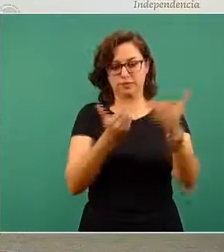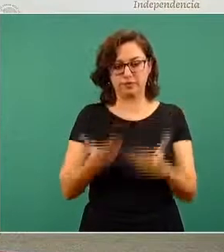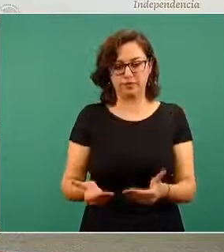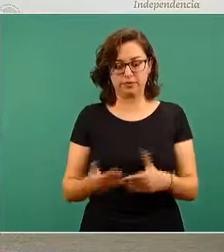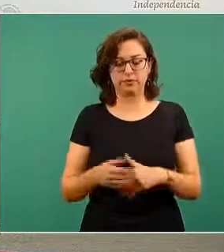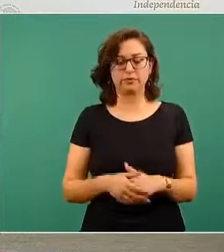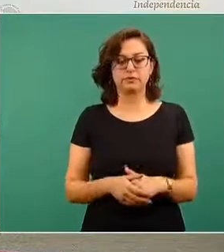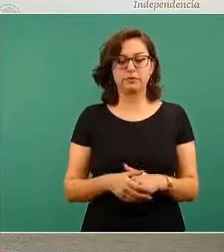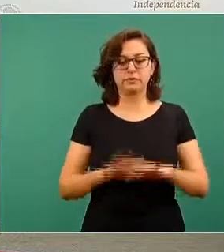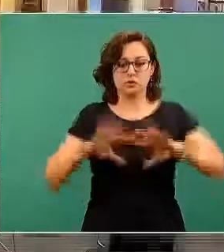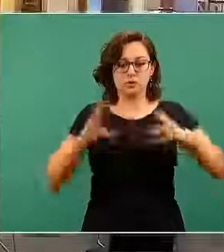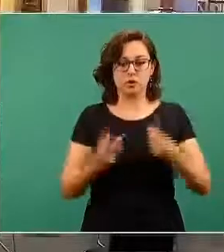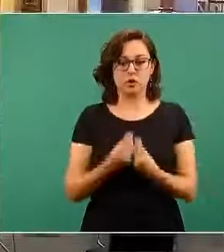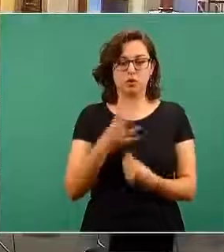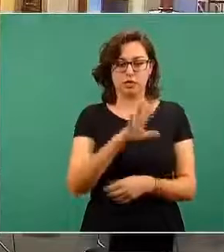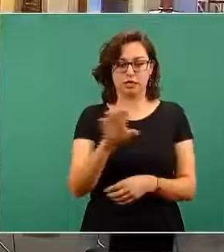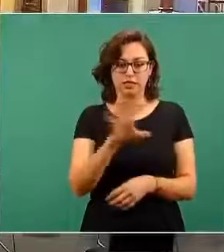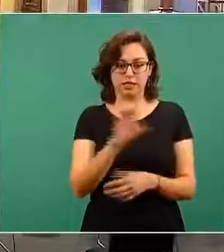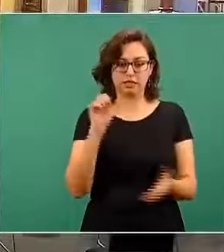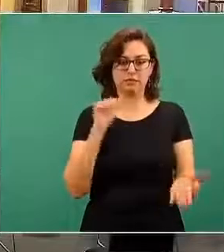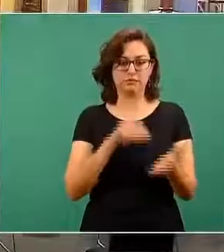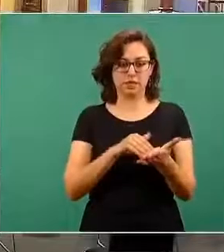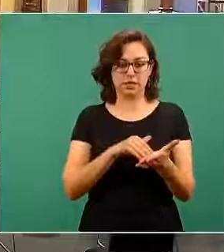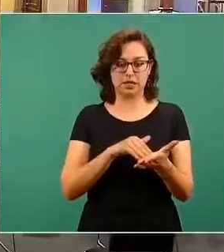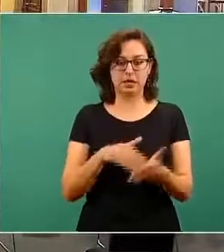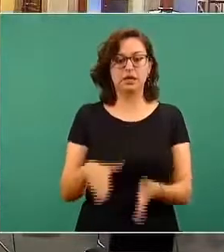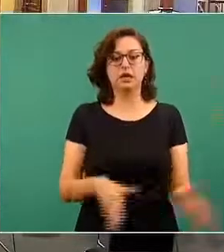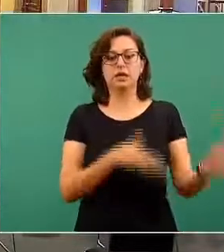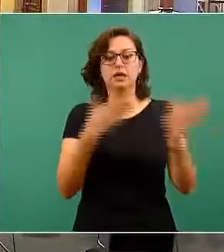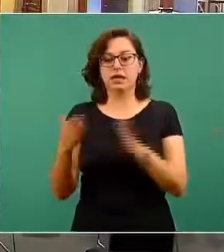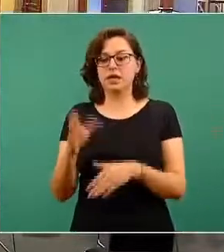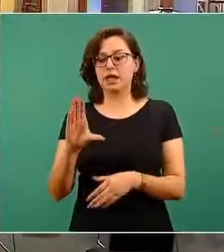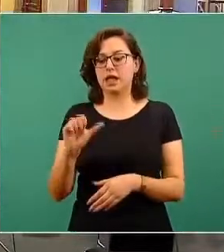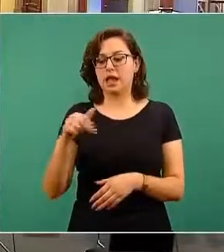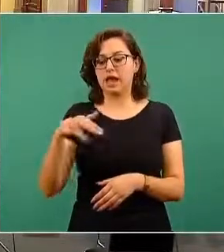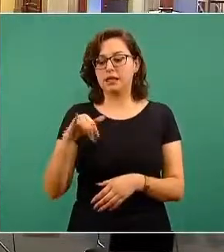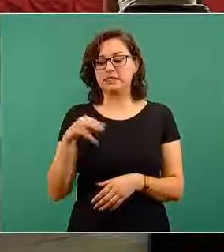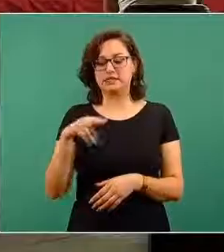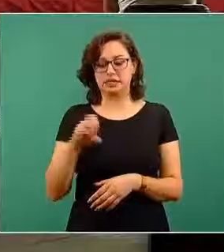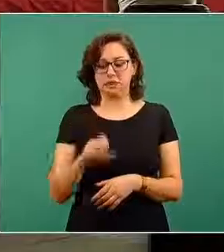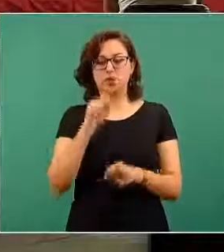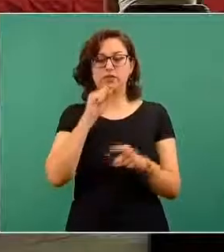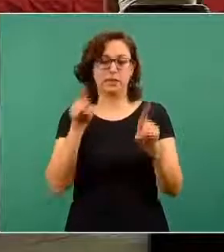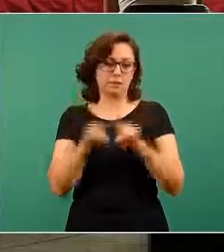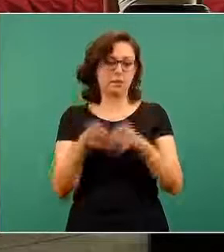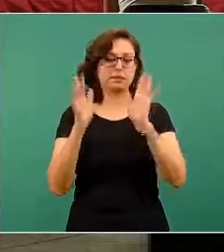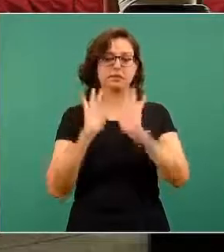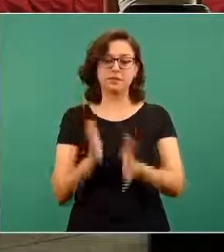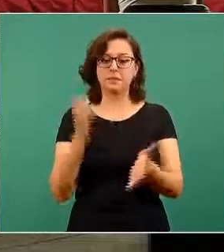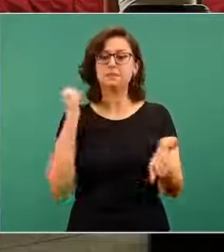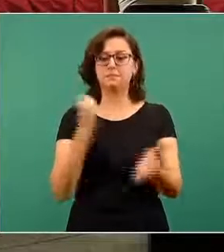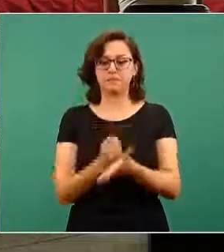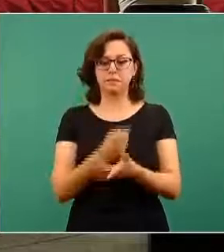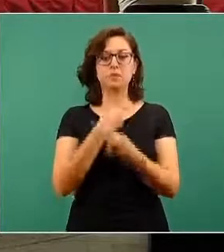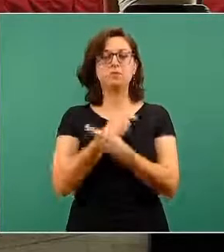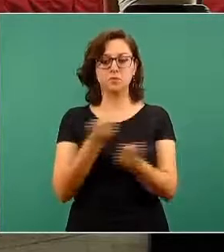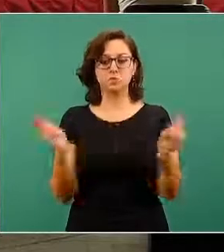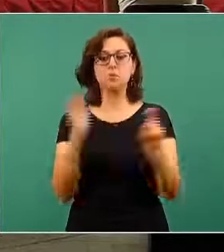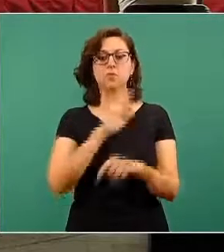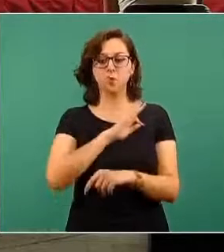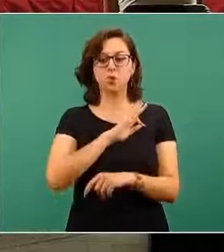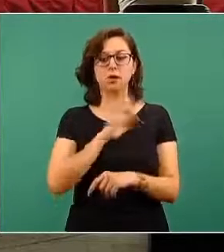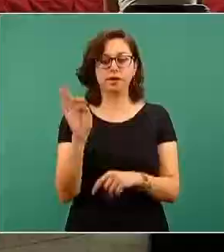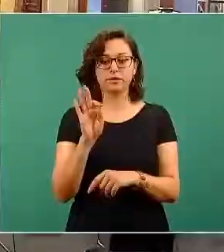esas 500.000 primeras dosis. Y CanSino, que ya está también liberada. Recordar que CanSino